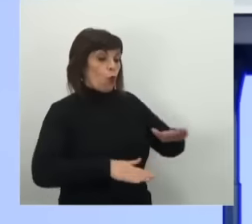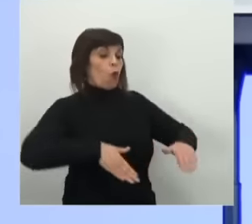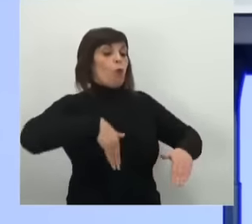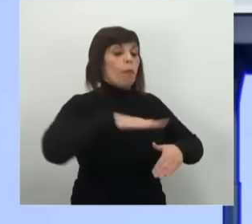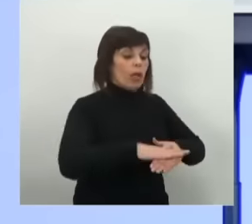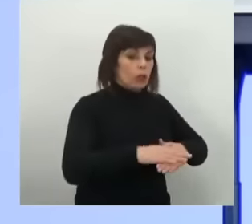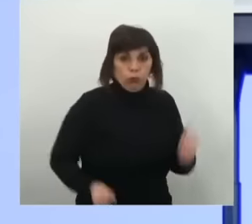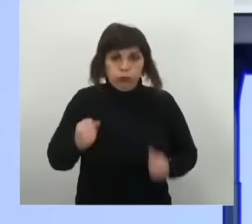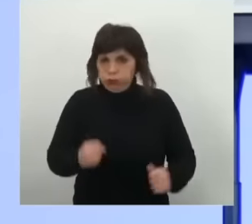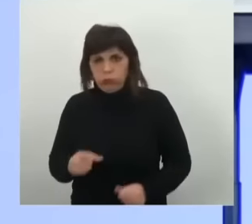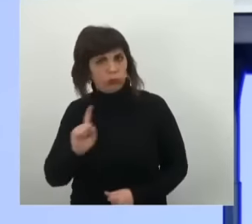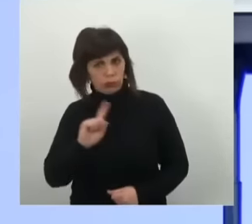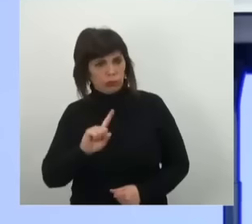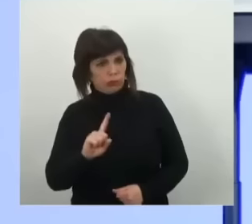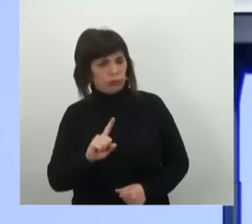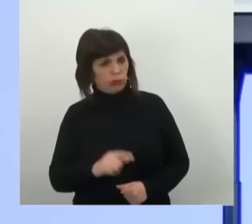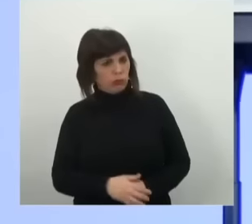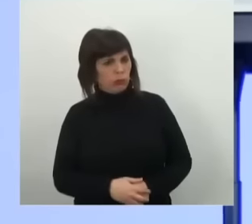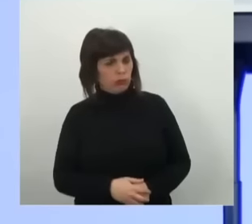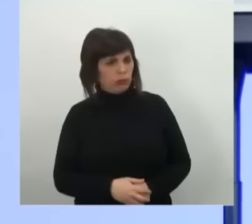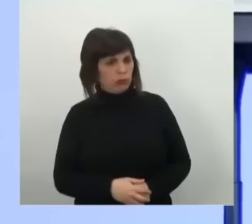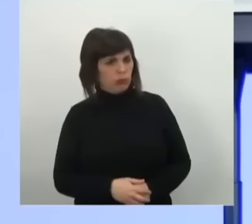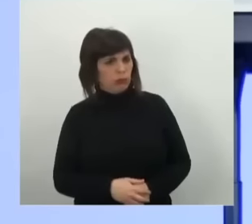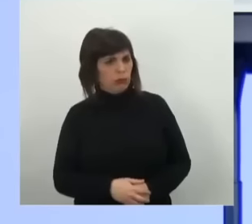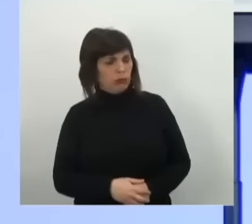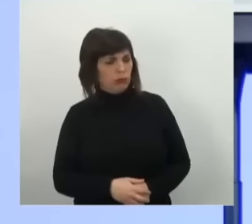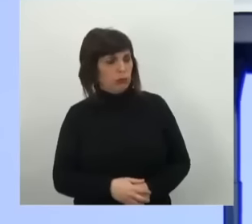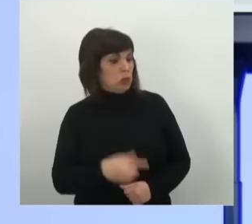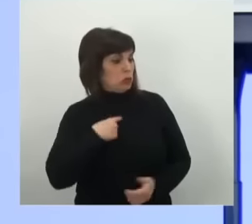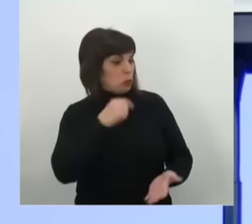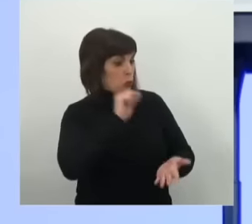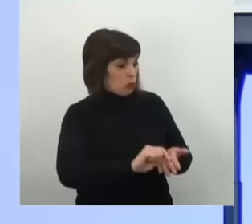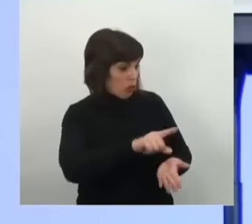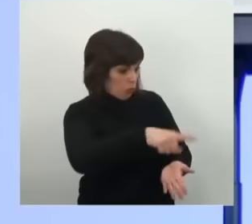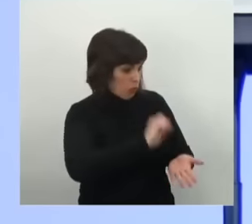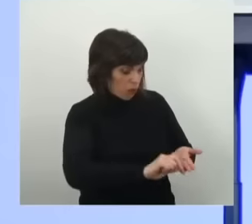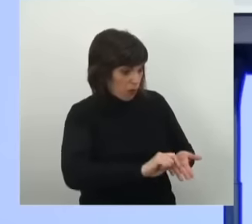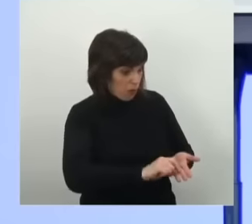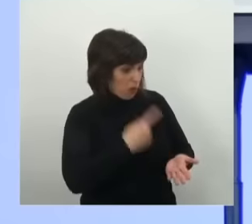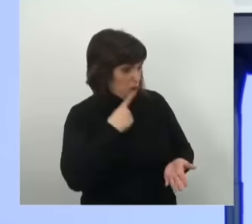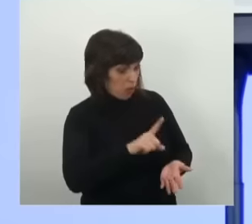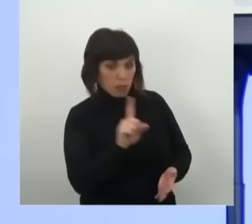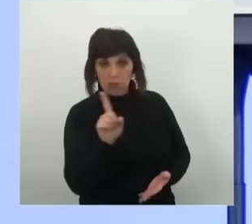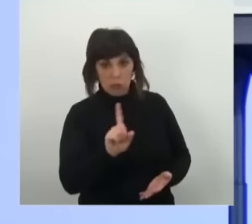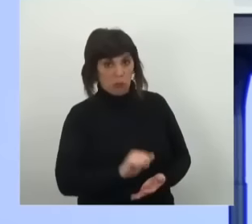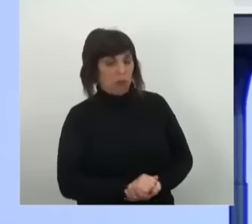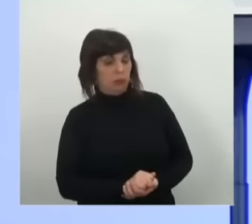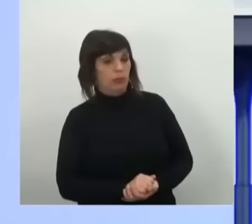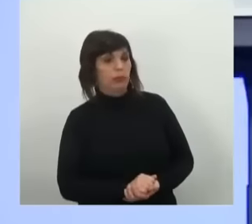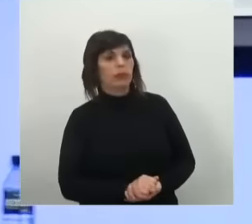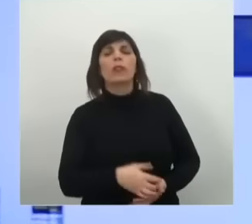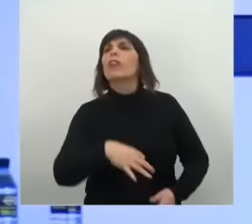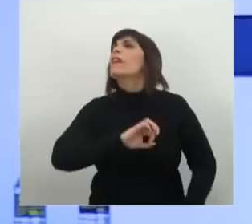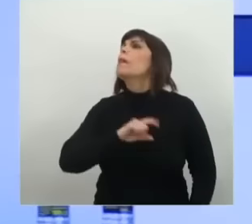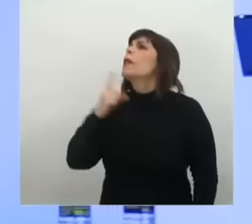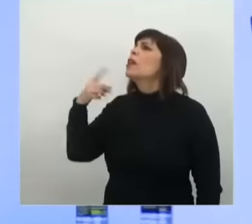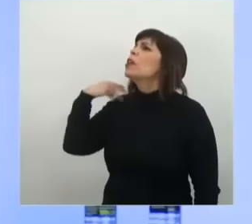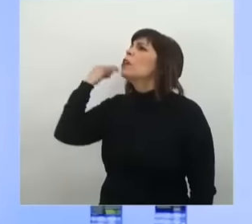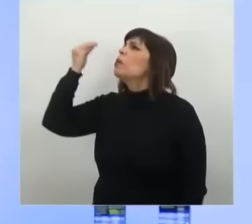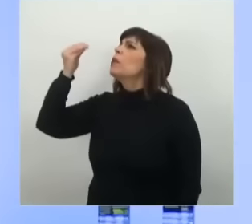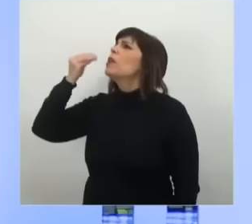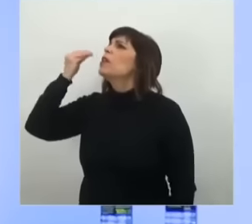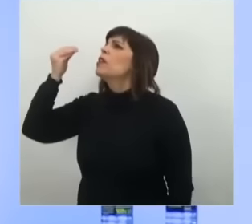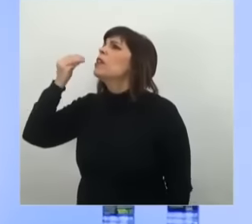a correr Yo no te envié a que firmes ningún contrato señor Yo pensé que